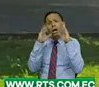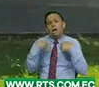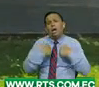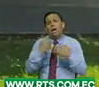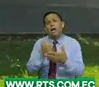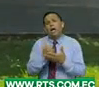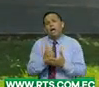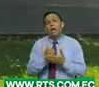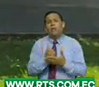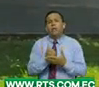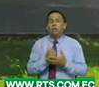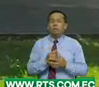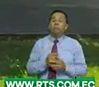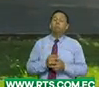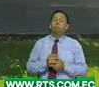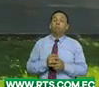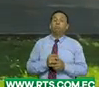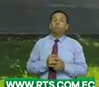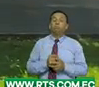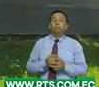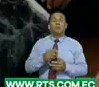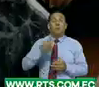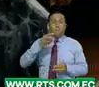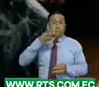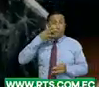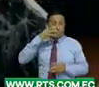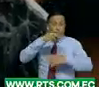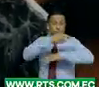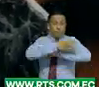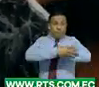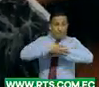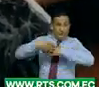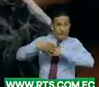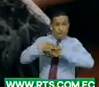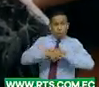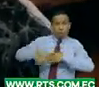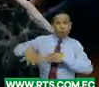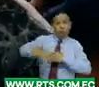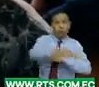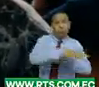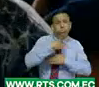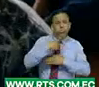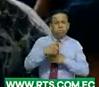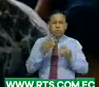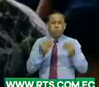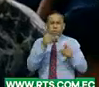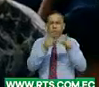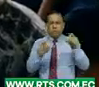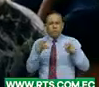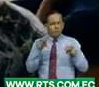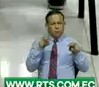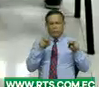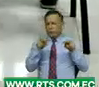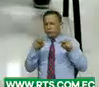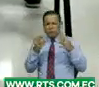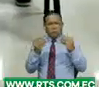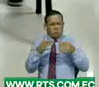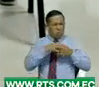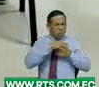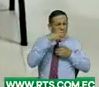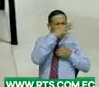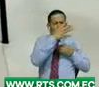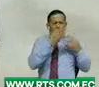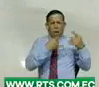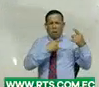el panorama en pastaza es desalentador y cada vez más preocupante por la presencia de contagios de kobe 19 este fue uno de los temas